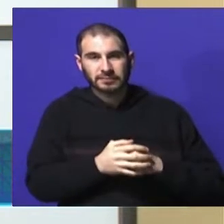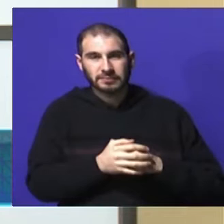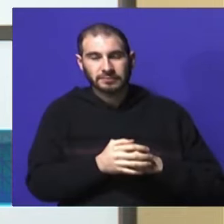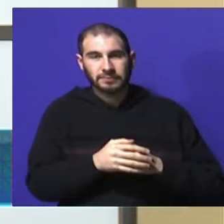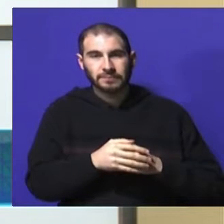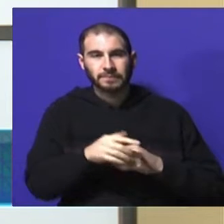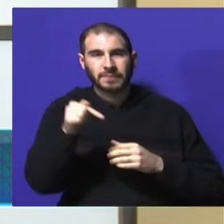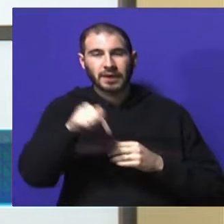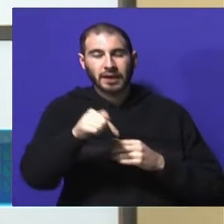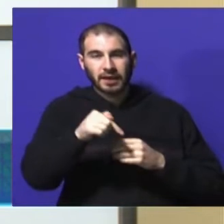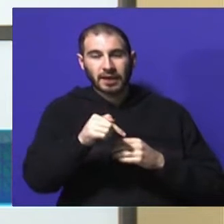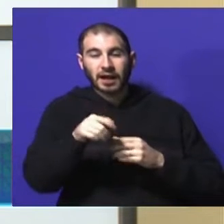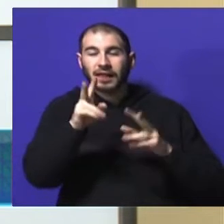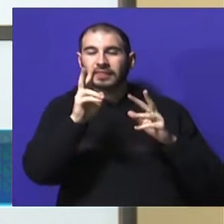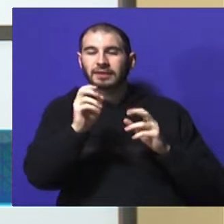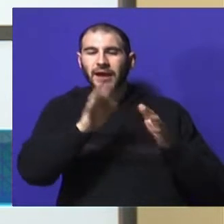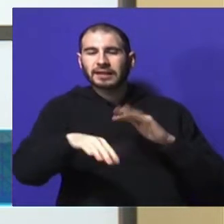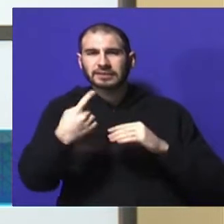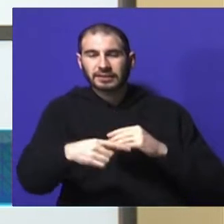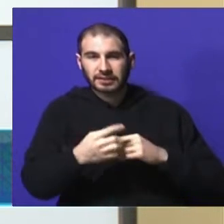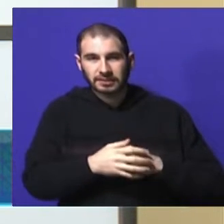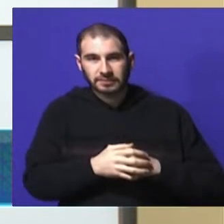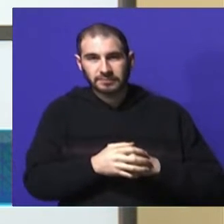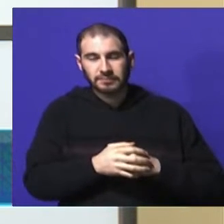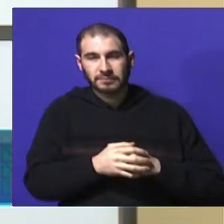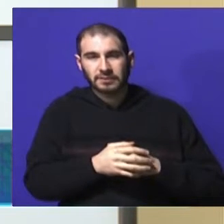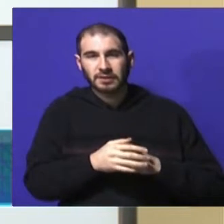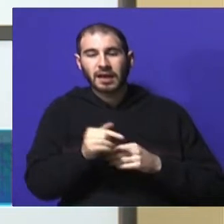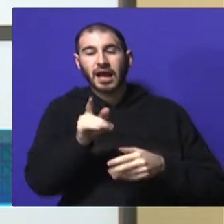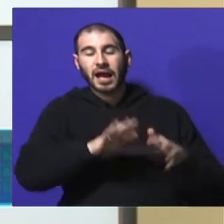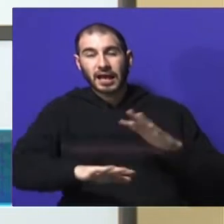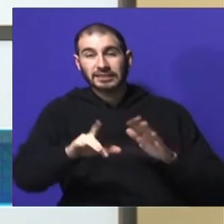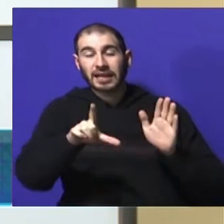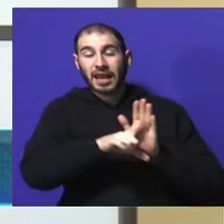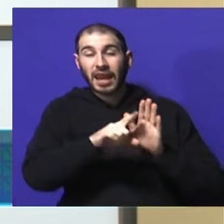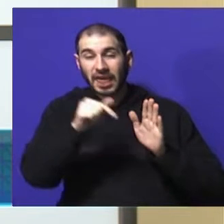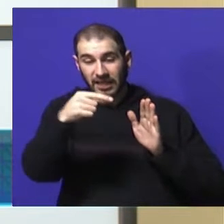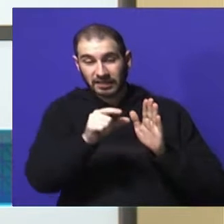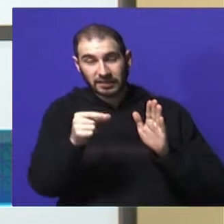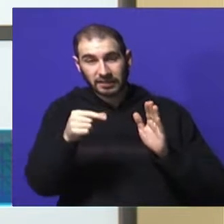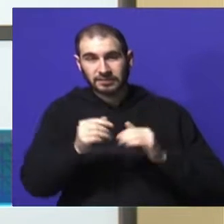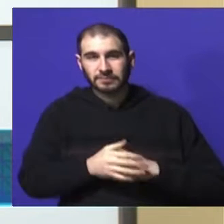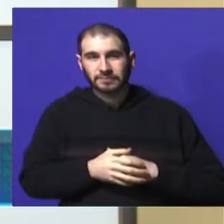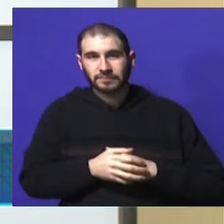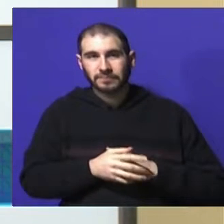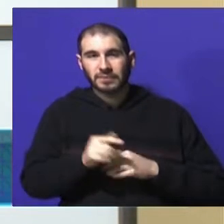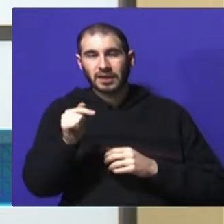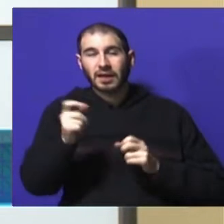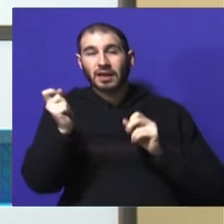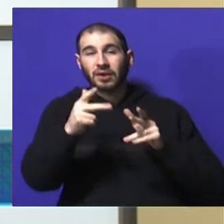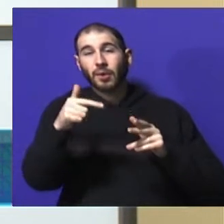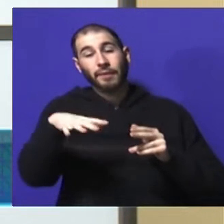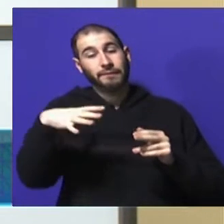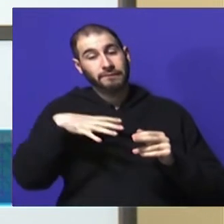el Estado con respecto a aplicar la ley de glaciares. Él dijo que todavía